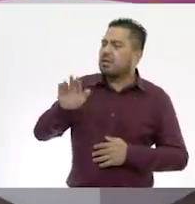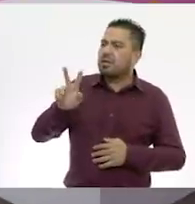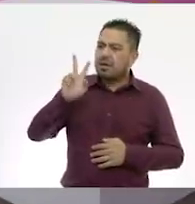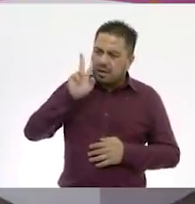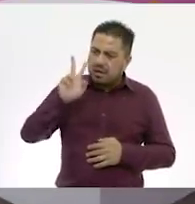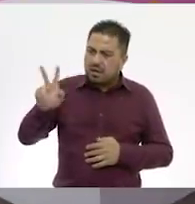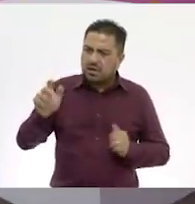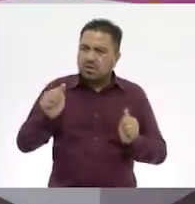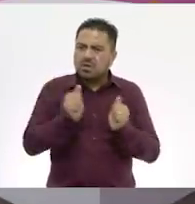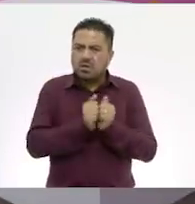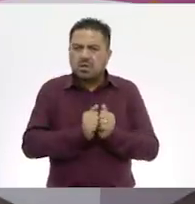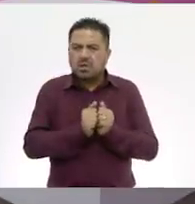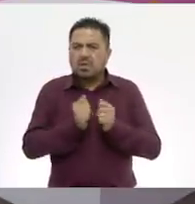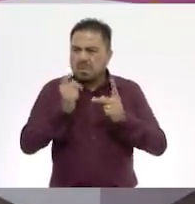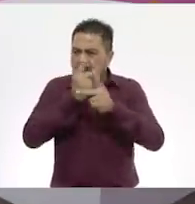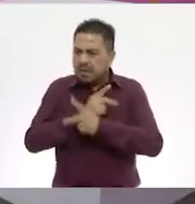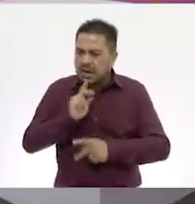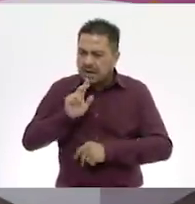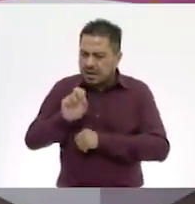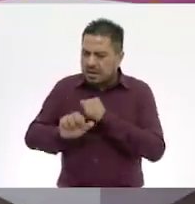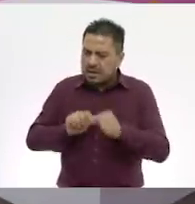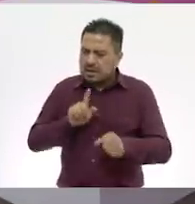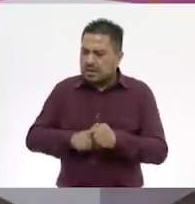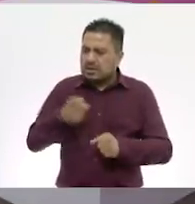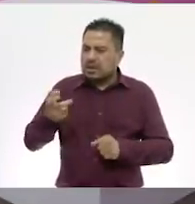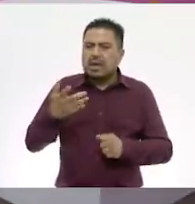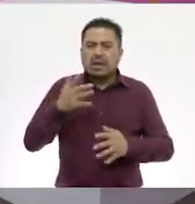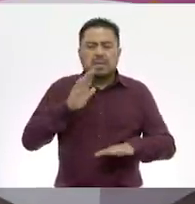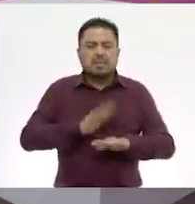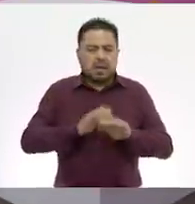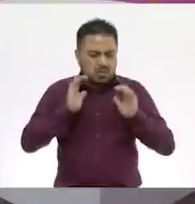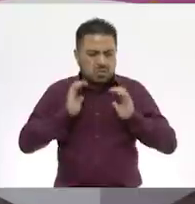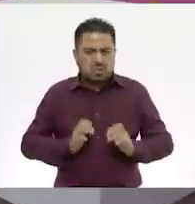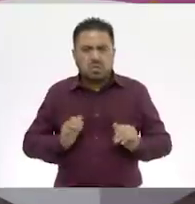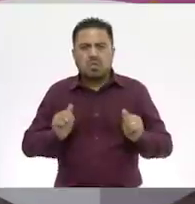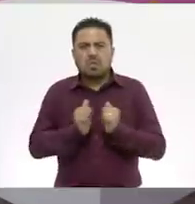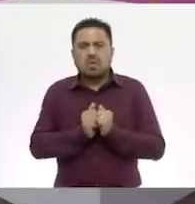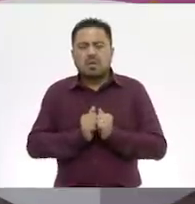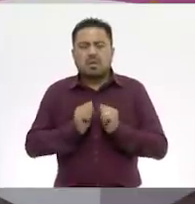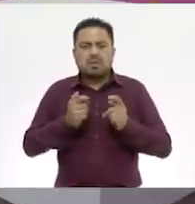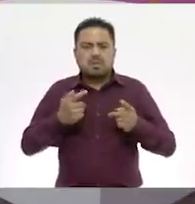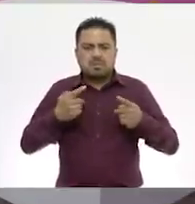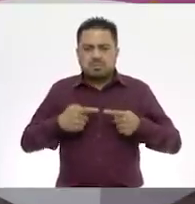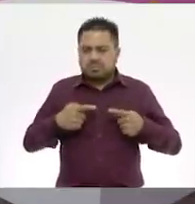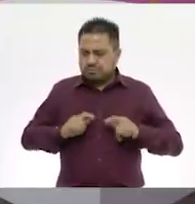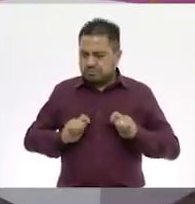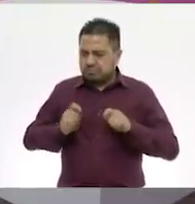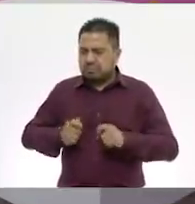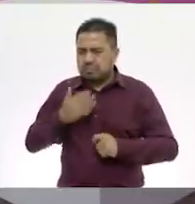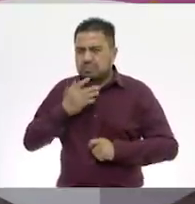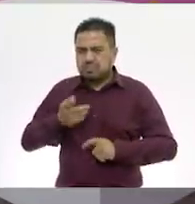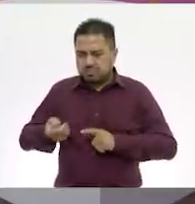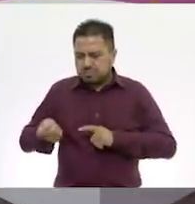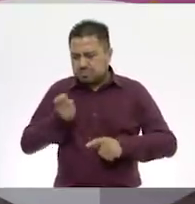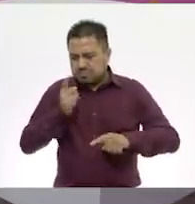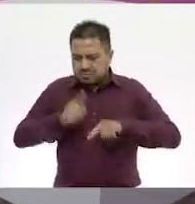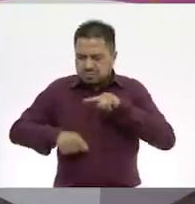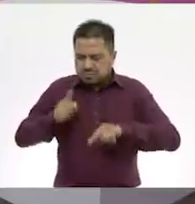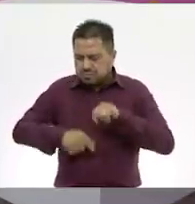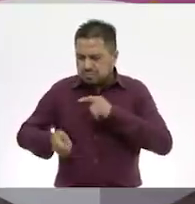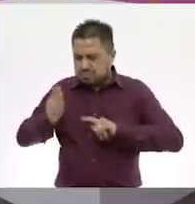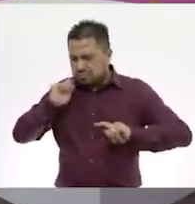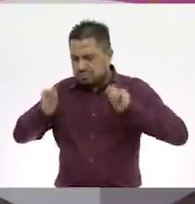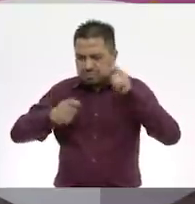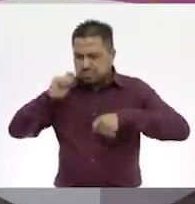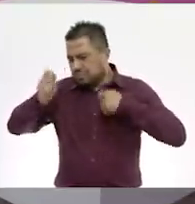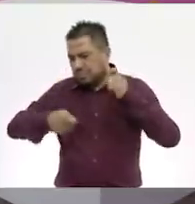«Veamos, compadre, si este animalito tiene tan buen cuerpo como buen vestido». Empezó a quitarle todos los